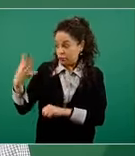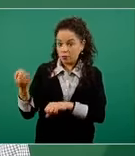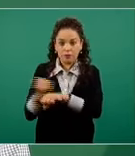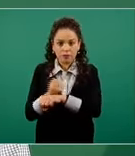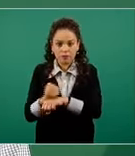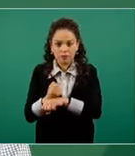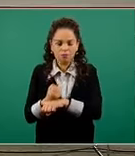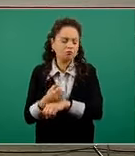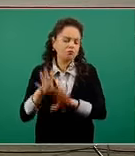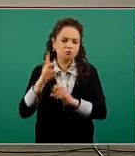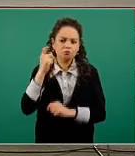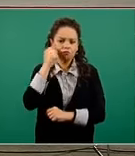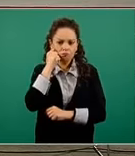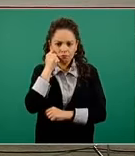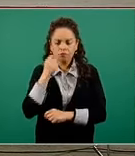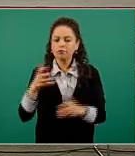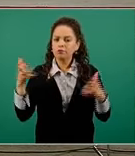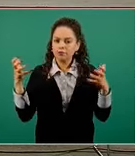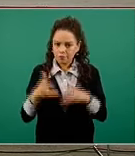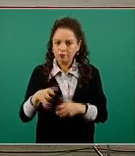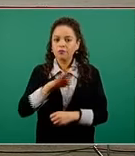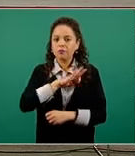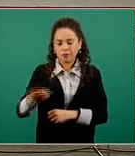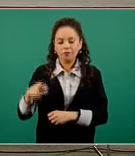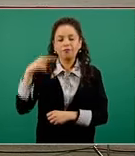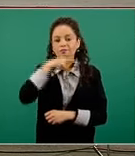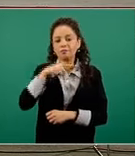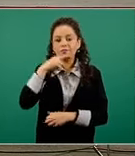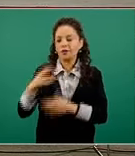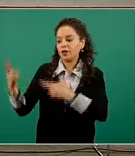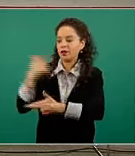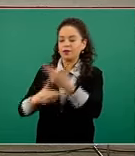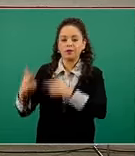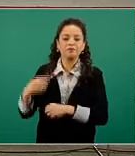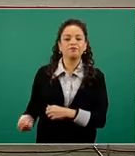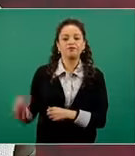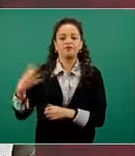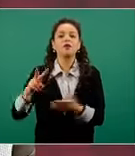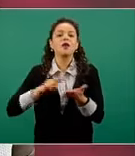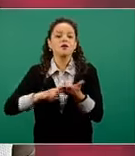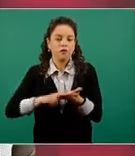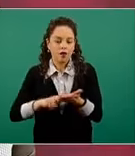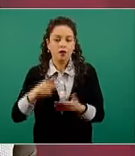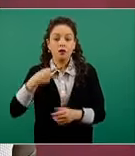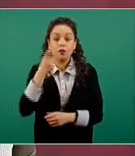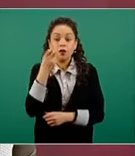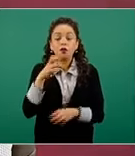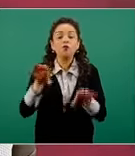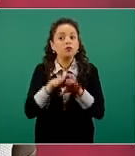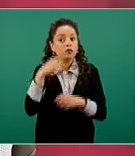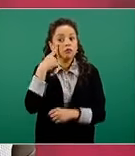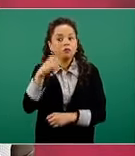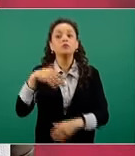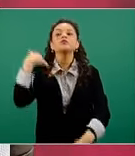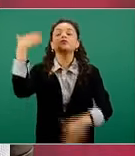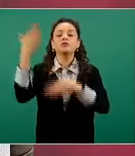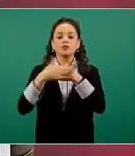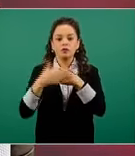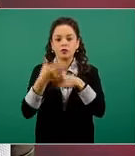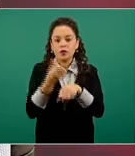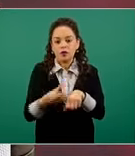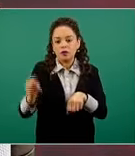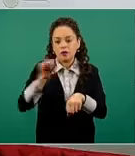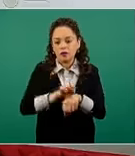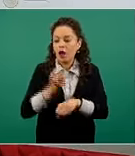las mantiene, pueda rápidamente volver a regresar a un nivel verde. Eso lo veremos lógicamente la próxima semana cuando se actualice